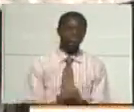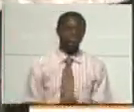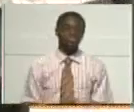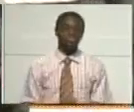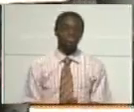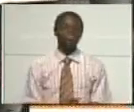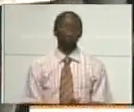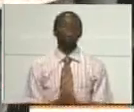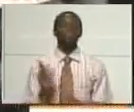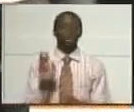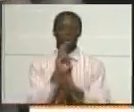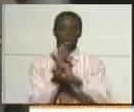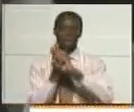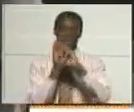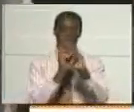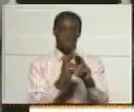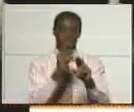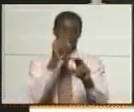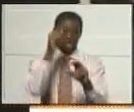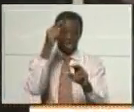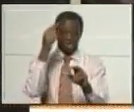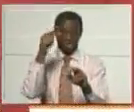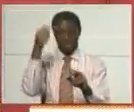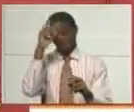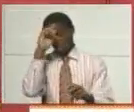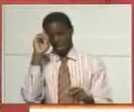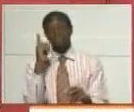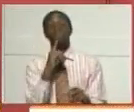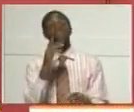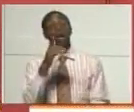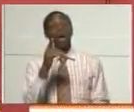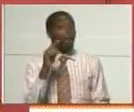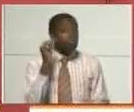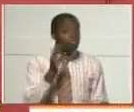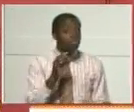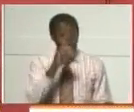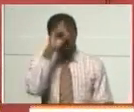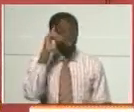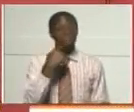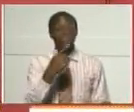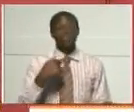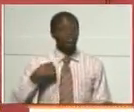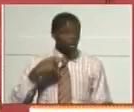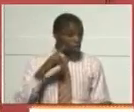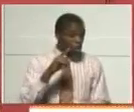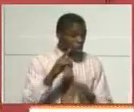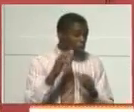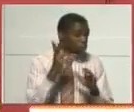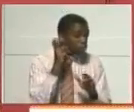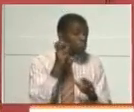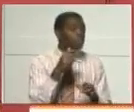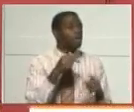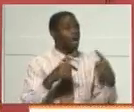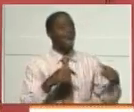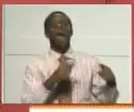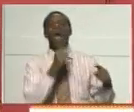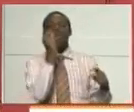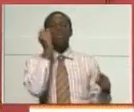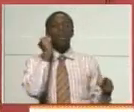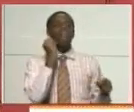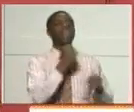Hermano presidente, me copia. Aquí estamos junto a los trabajadores y trabajadoras de la